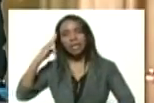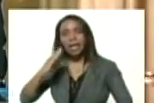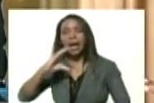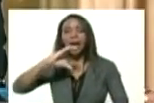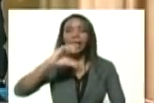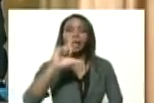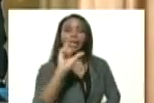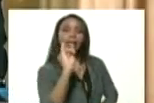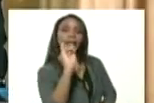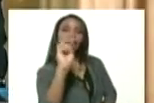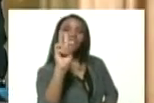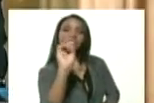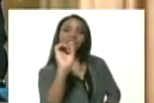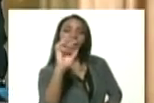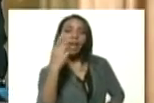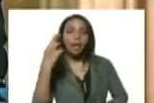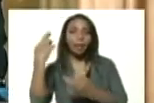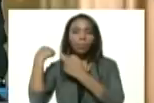cordones